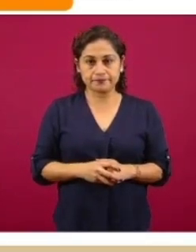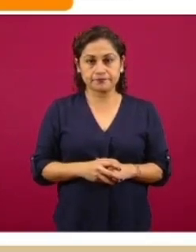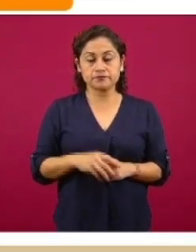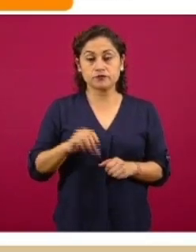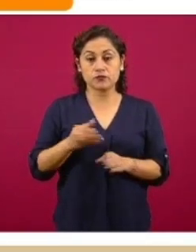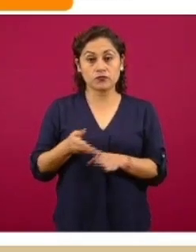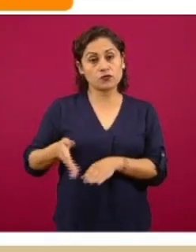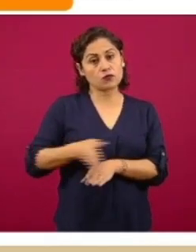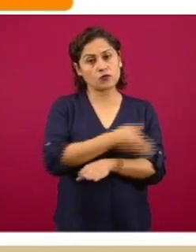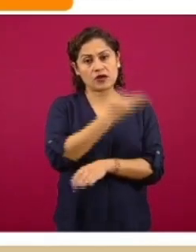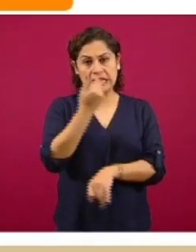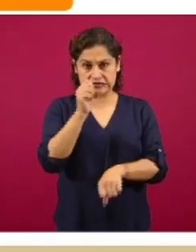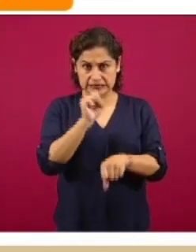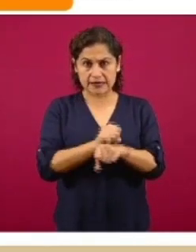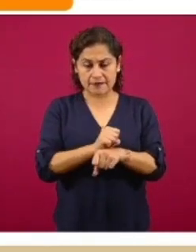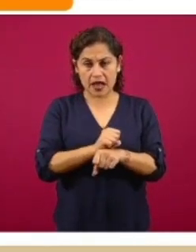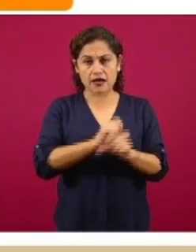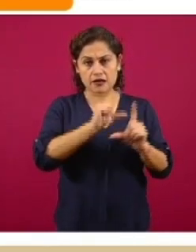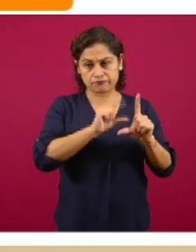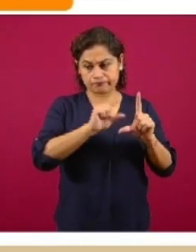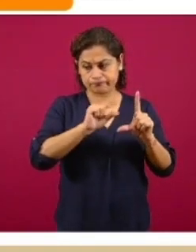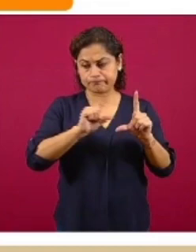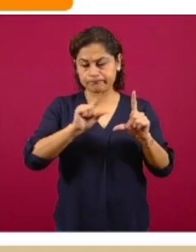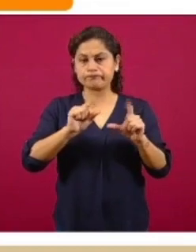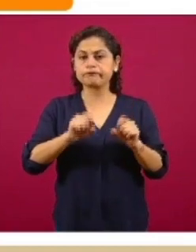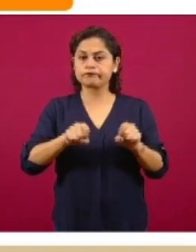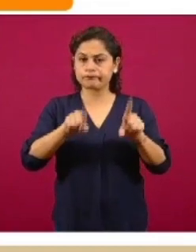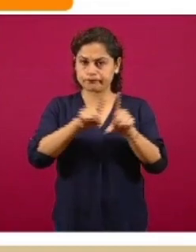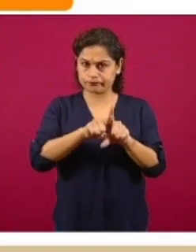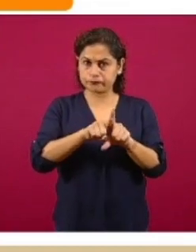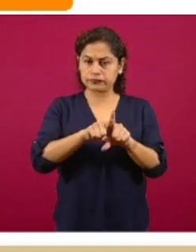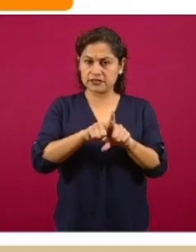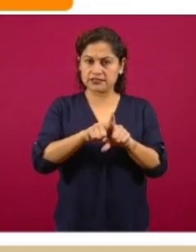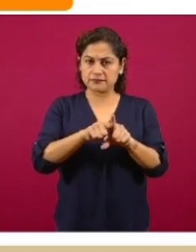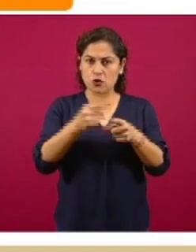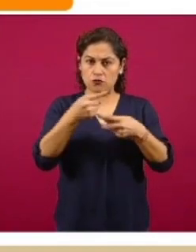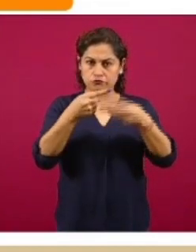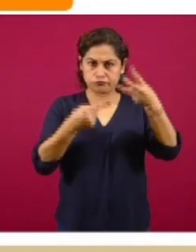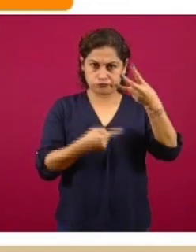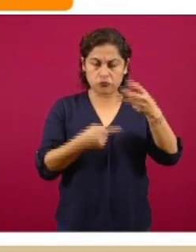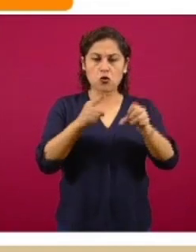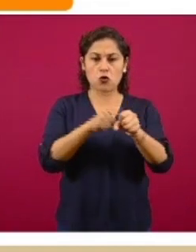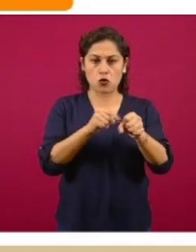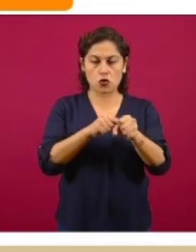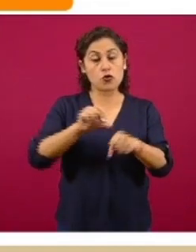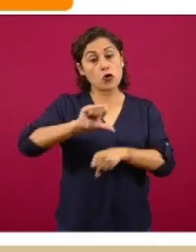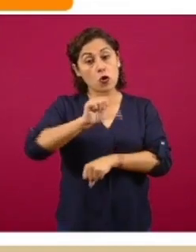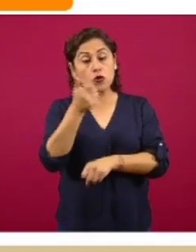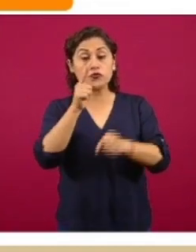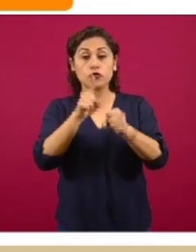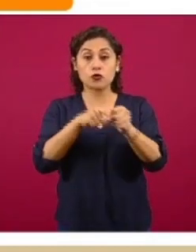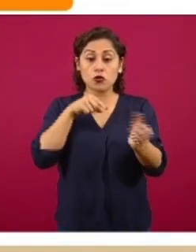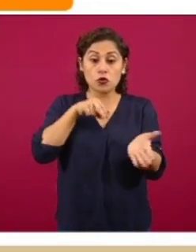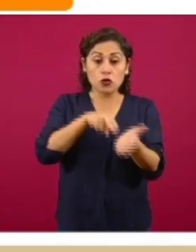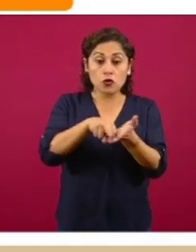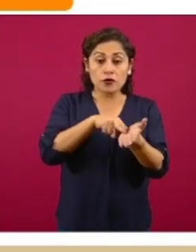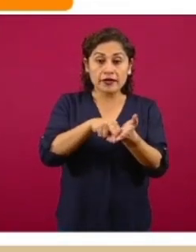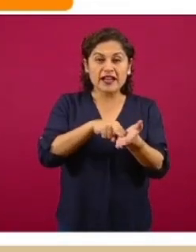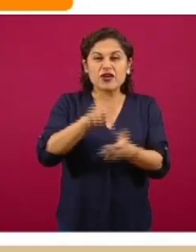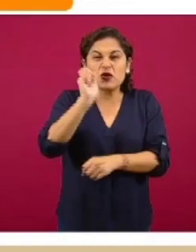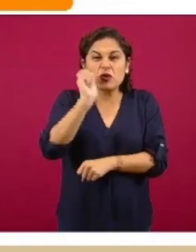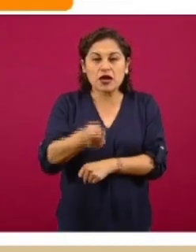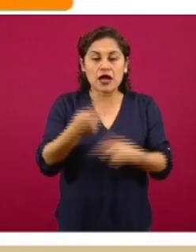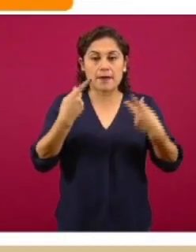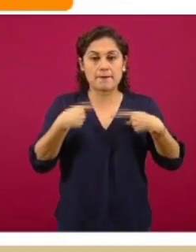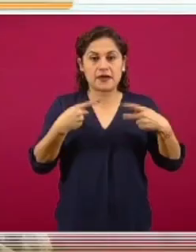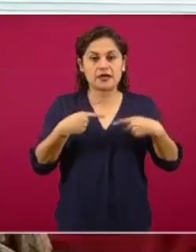también se expresa una proporción de casos en el color negro, que son aquellos a los que se les tomó una muestra, pero